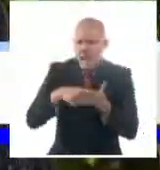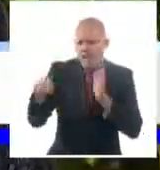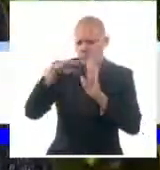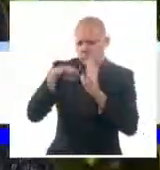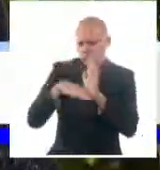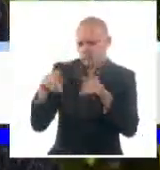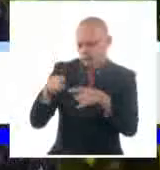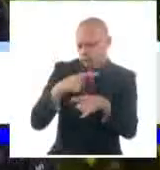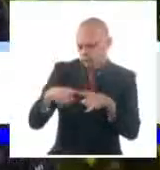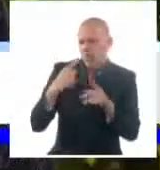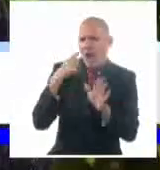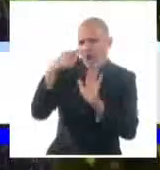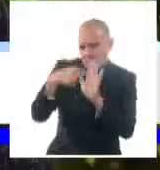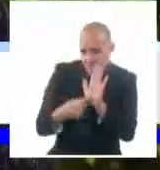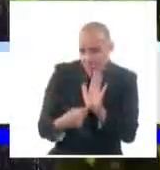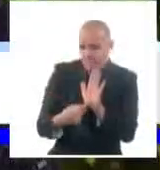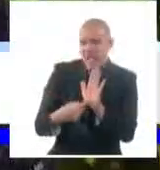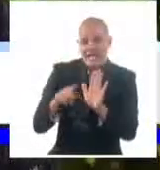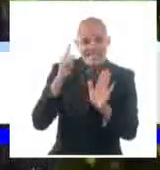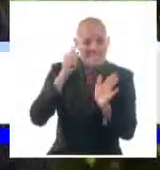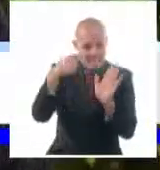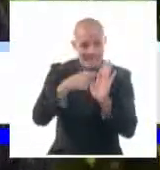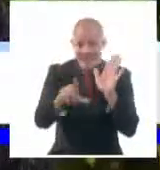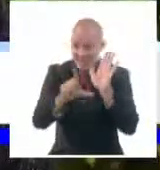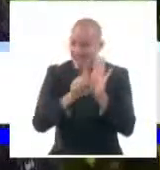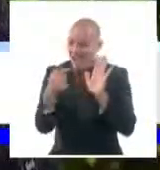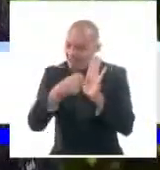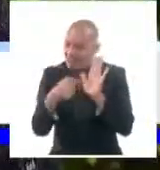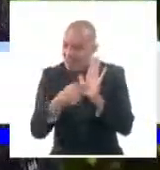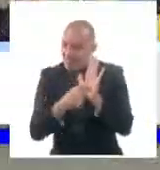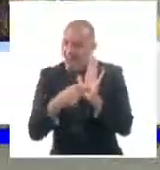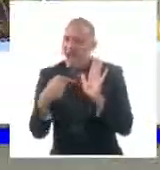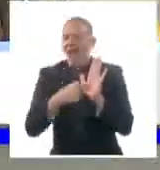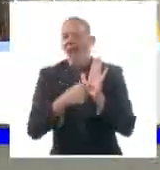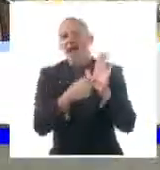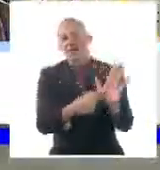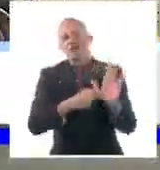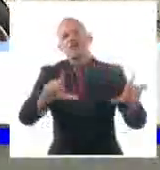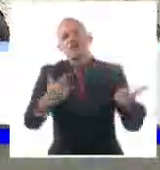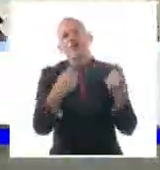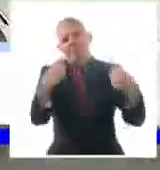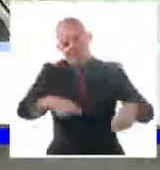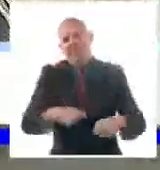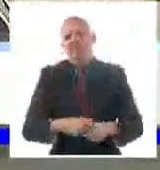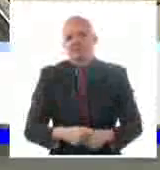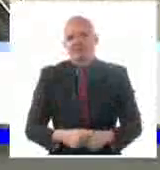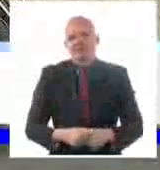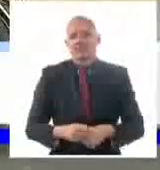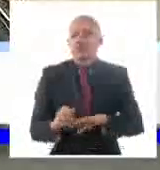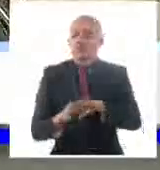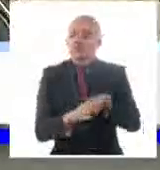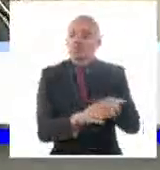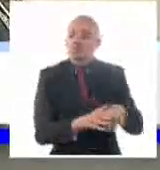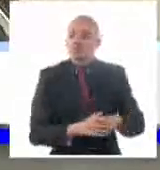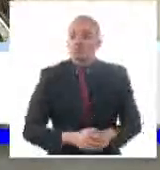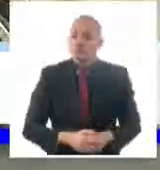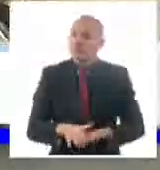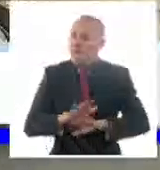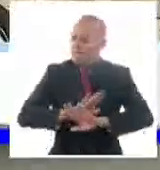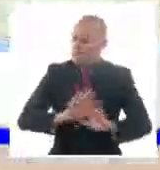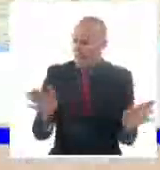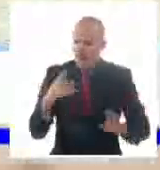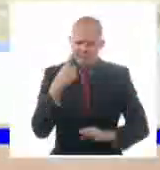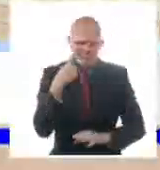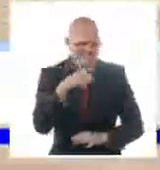propósitos que tenemos como políticas públicas realmente tengan una efectividad. Como refieren publicaciones digitales e impresas, el problema